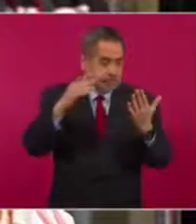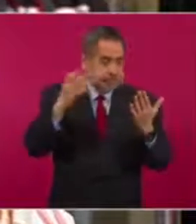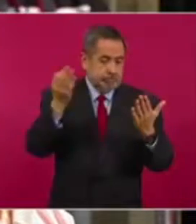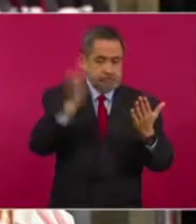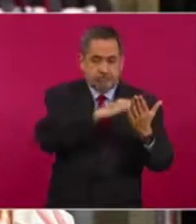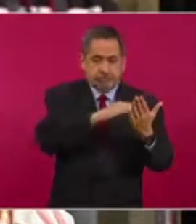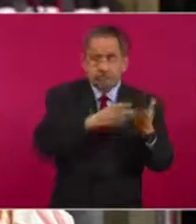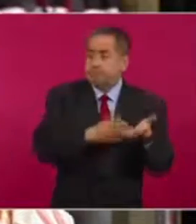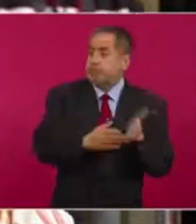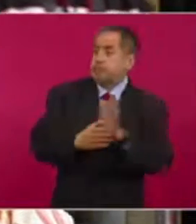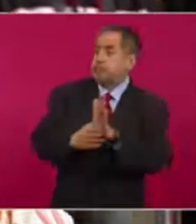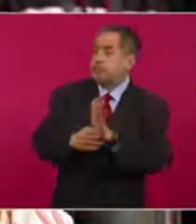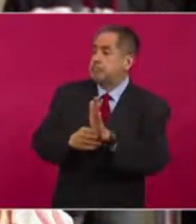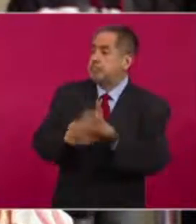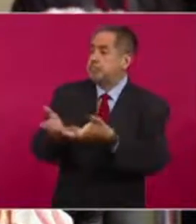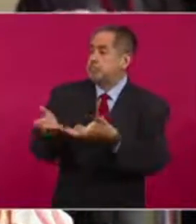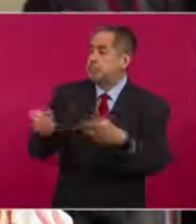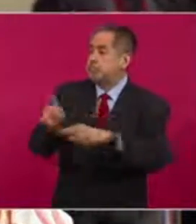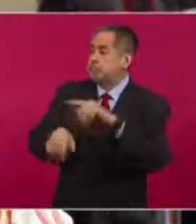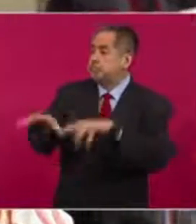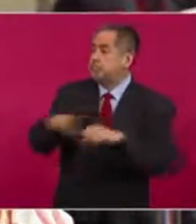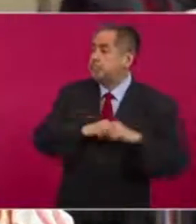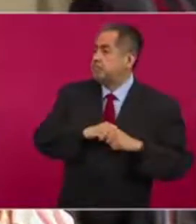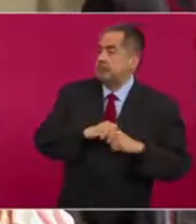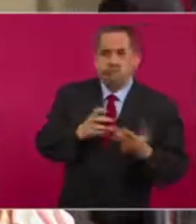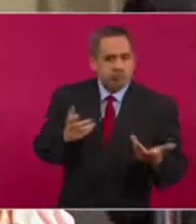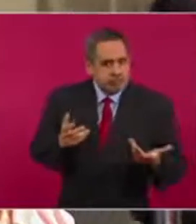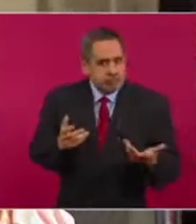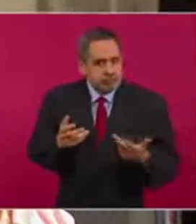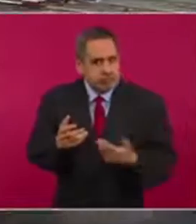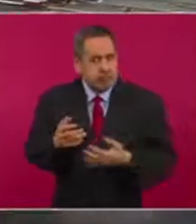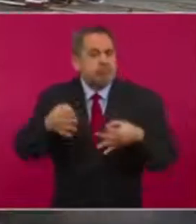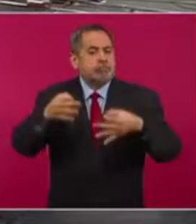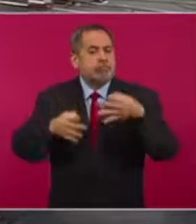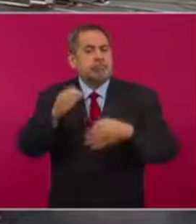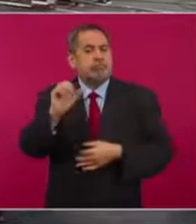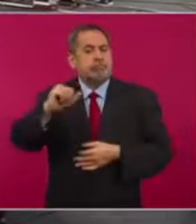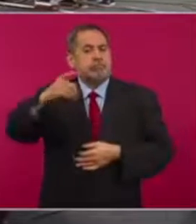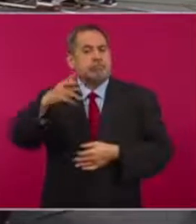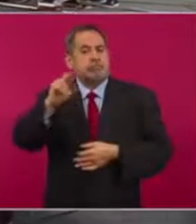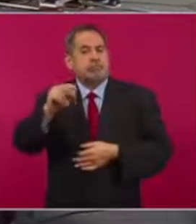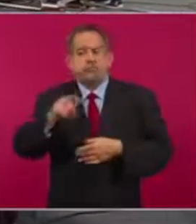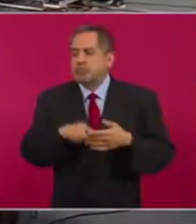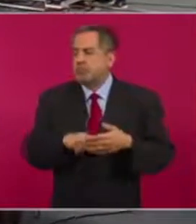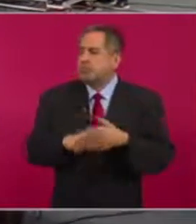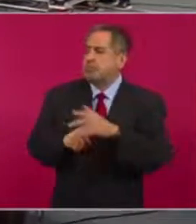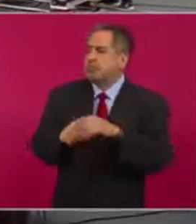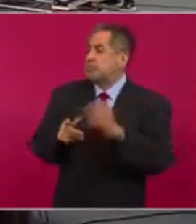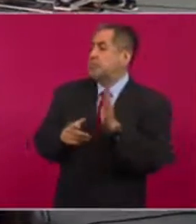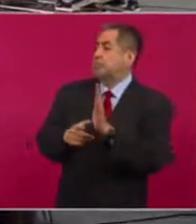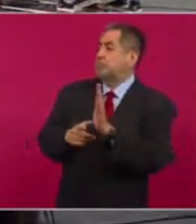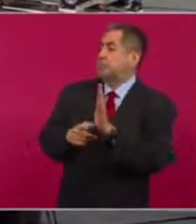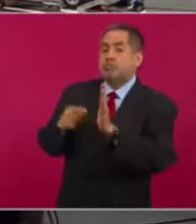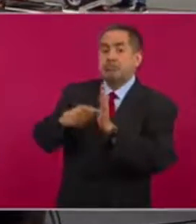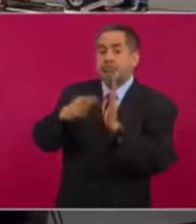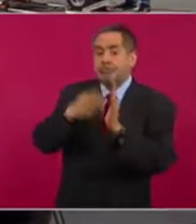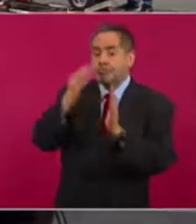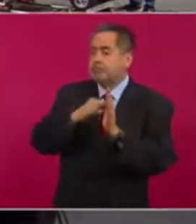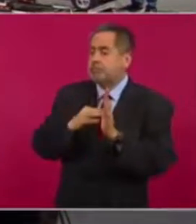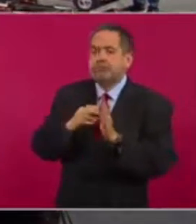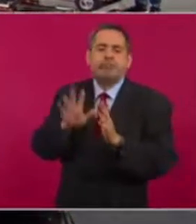y por medio de juicios de amparo con estos documentos falsos empiezan de manera como